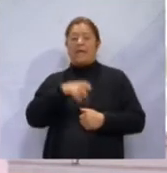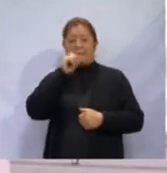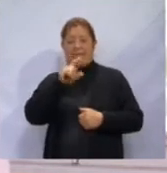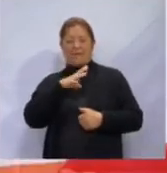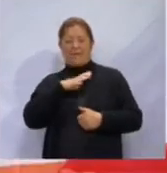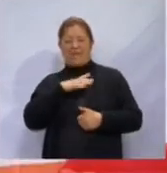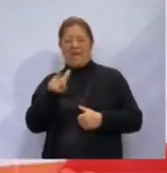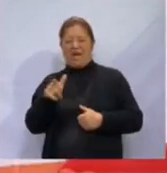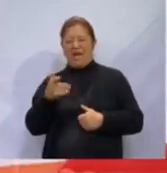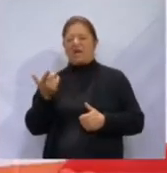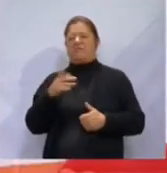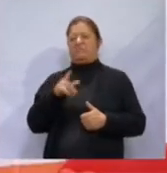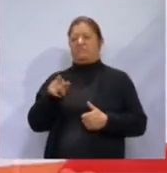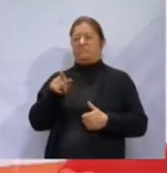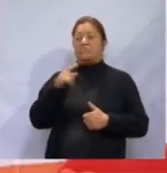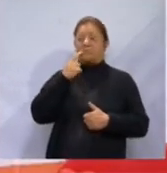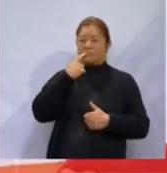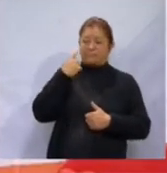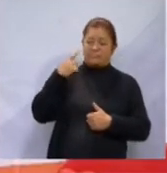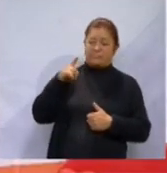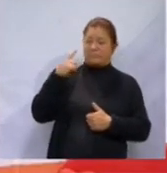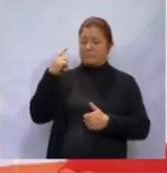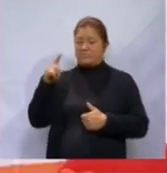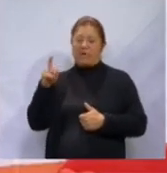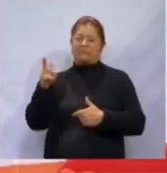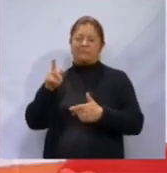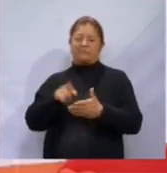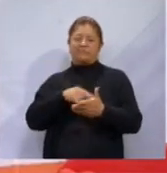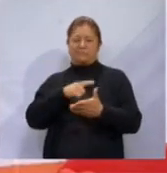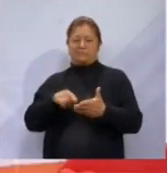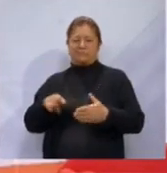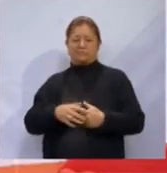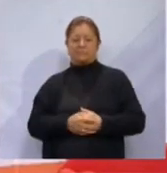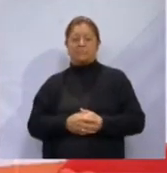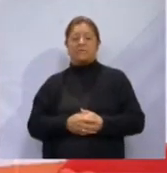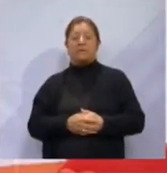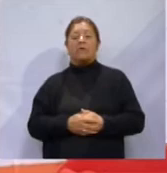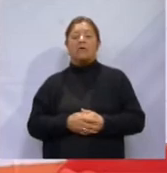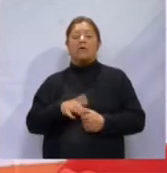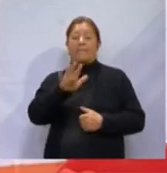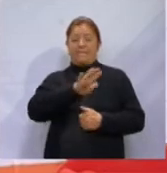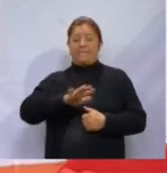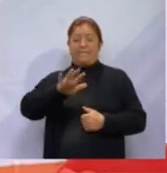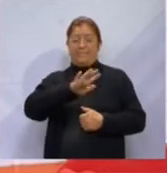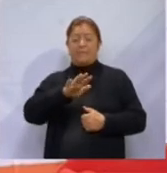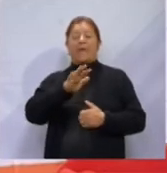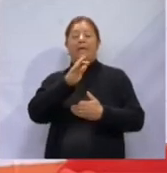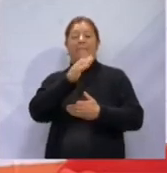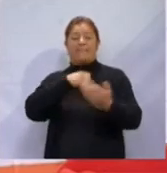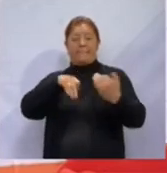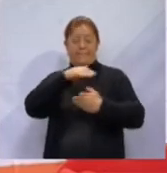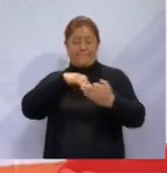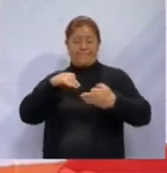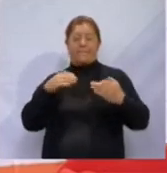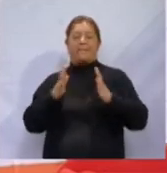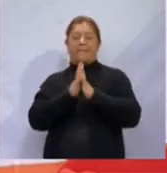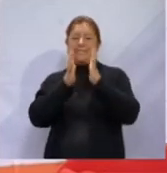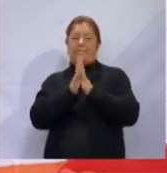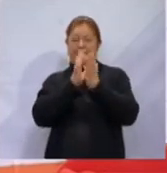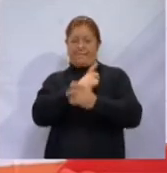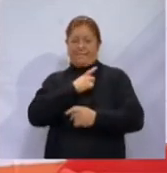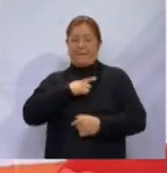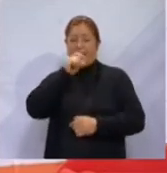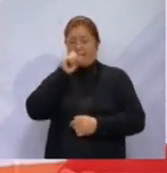las etiquetas. Así es, para hacer una sociedad inclusiva todos debemos de participar. Lo mismo en